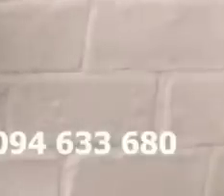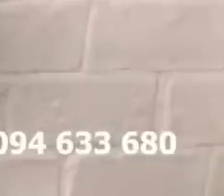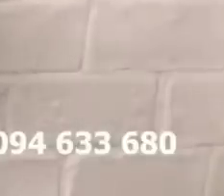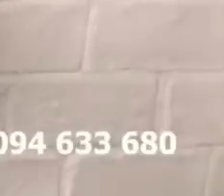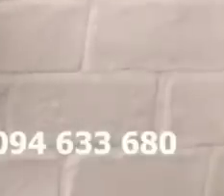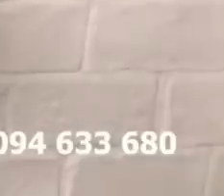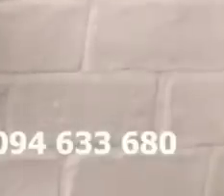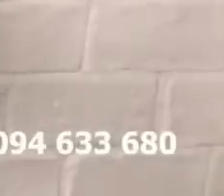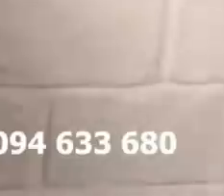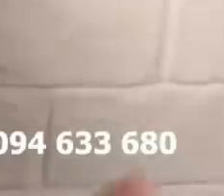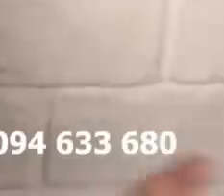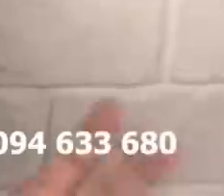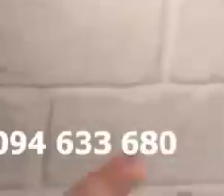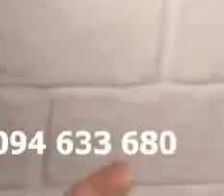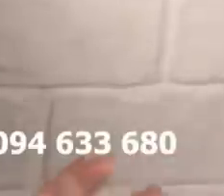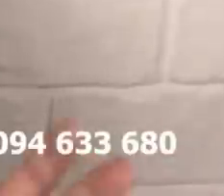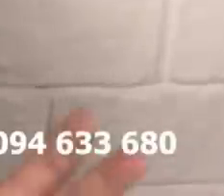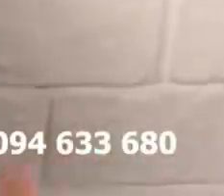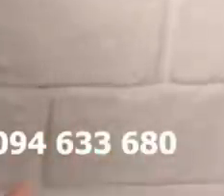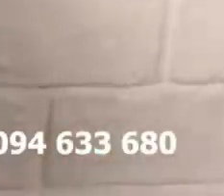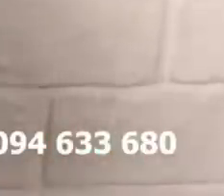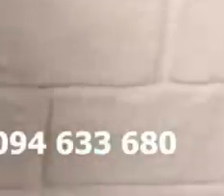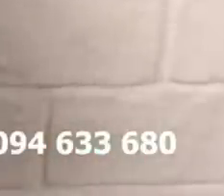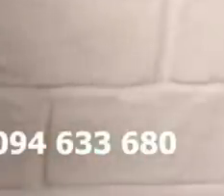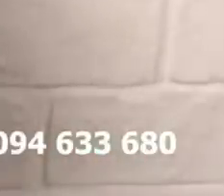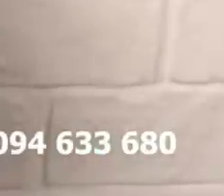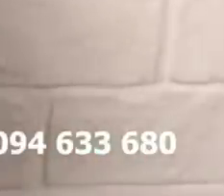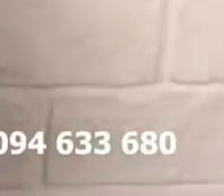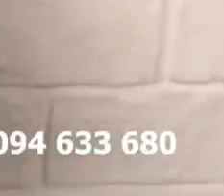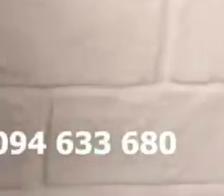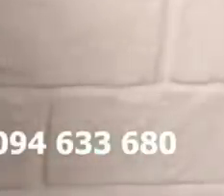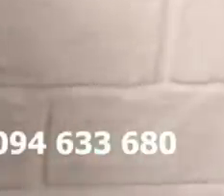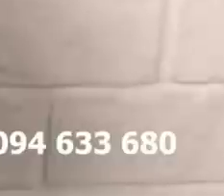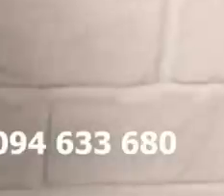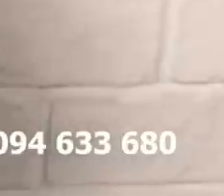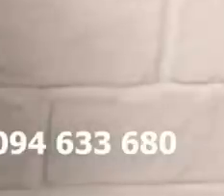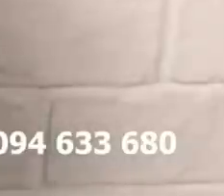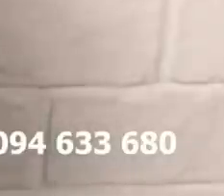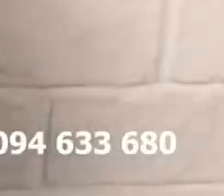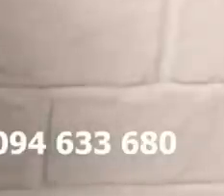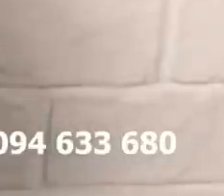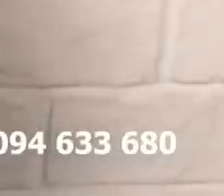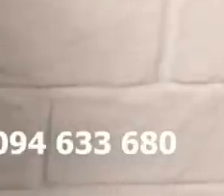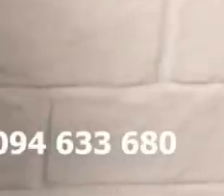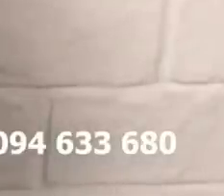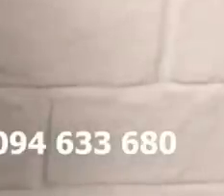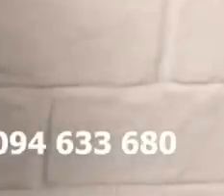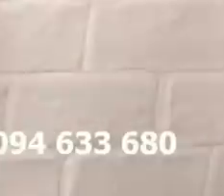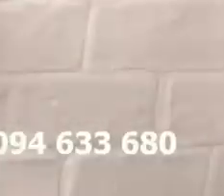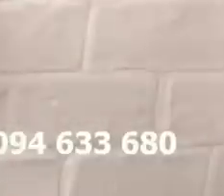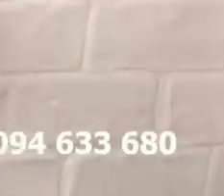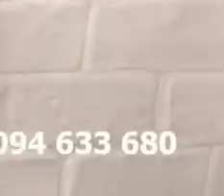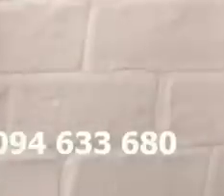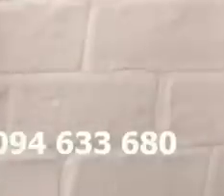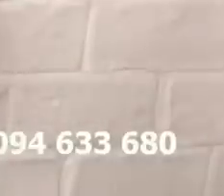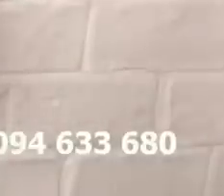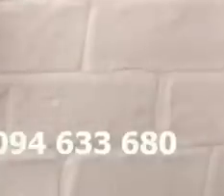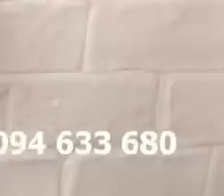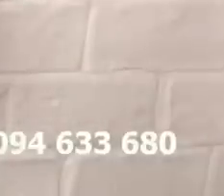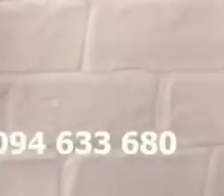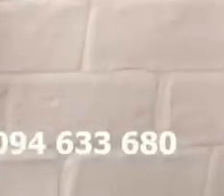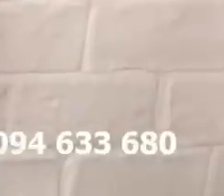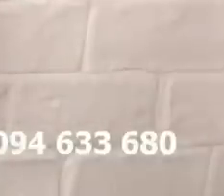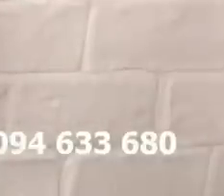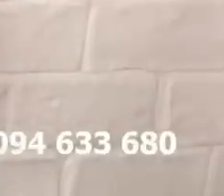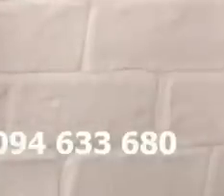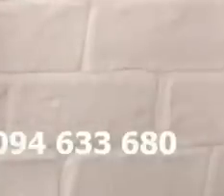un plato de comida, hay otros que se debaten sus puestos políticos, pensando siempre en su economía. Y mientras algunos se